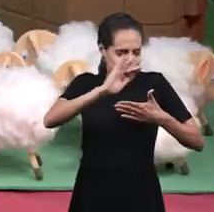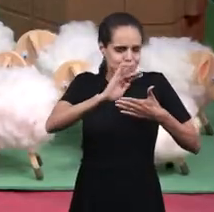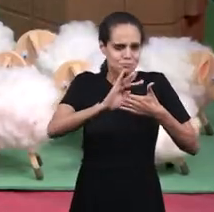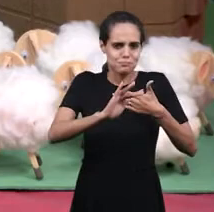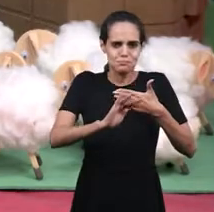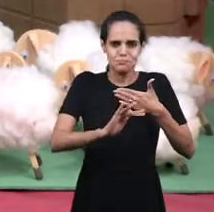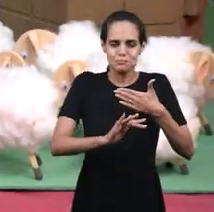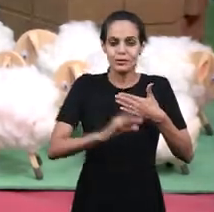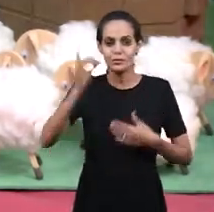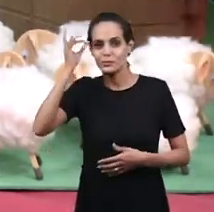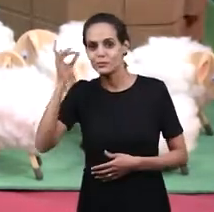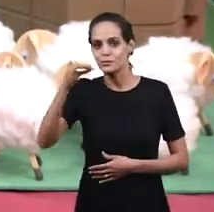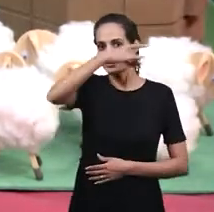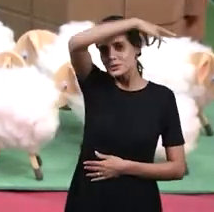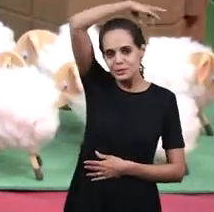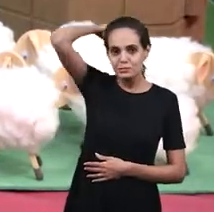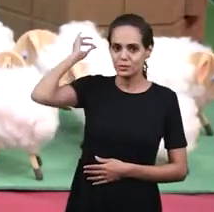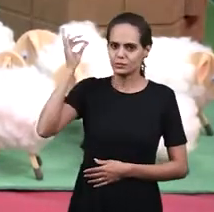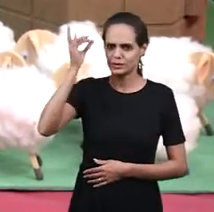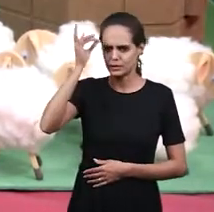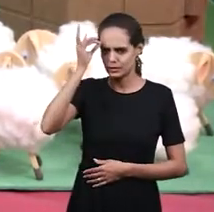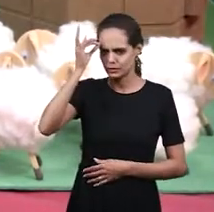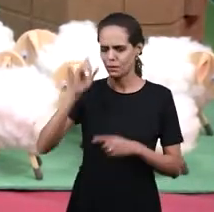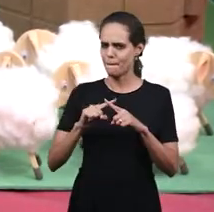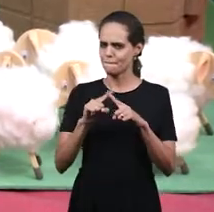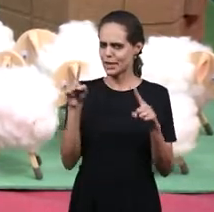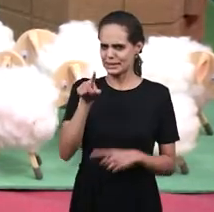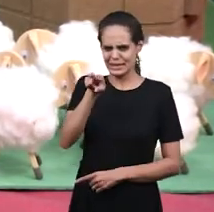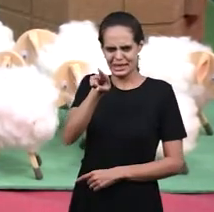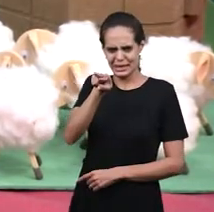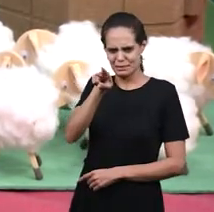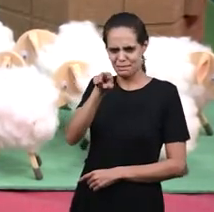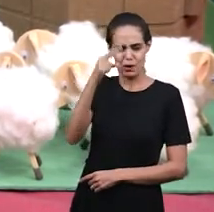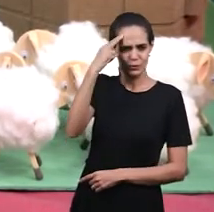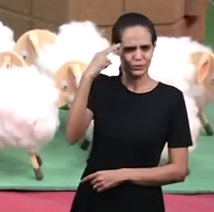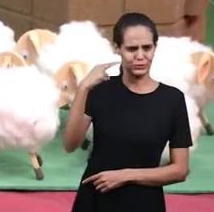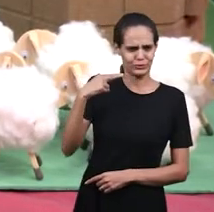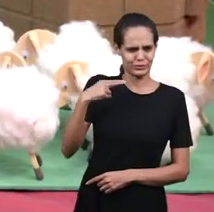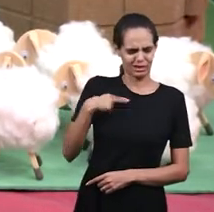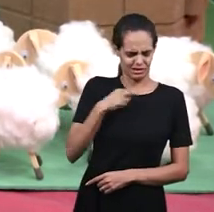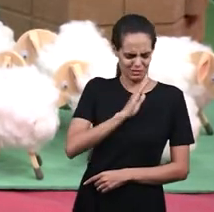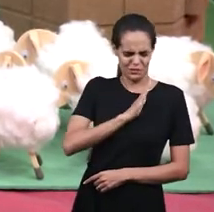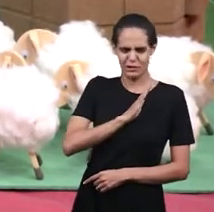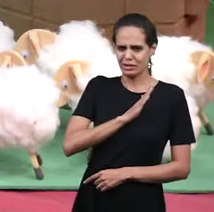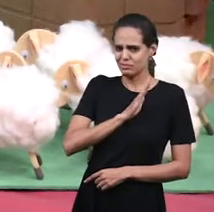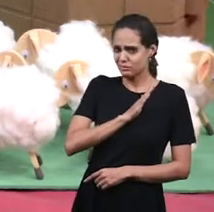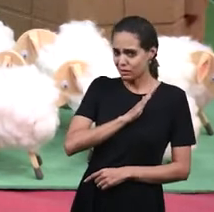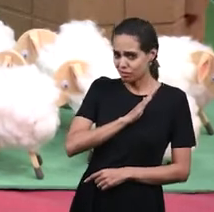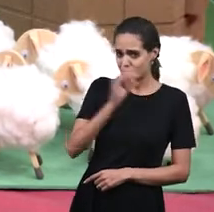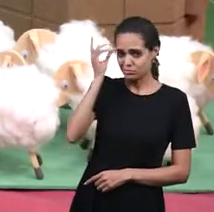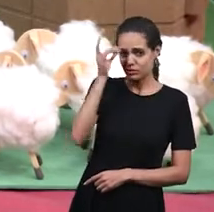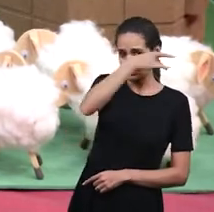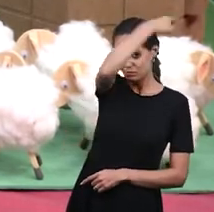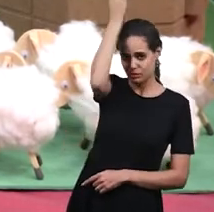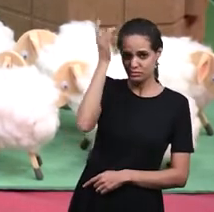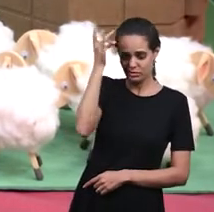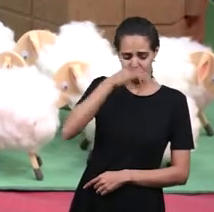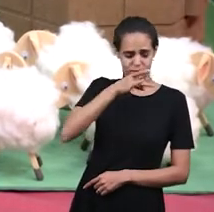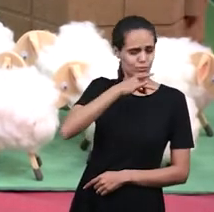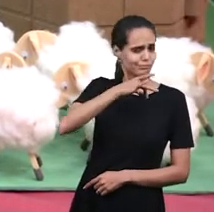Y los hermanos de José tenían los corazones vacíos que no agradaban a